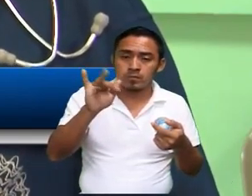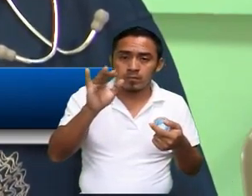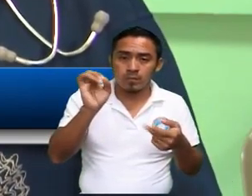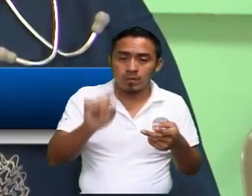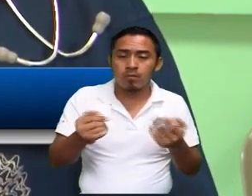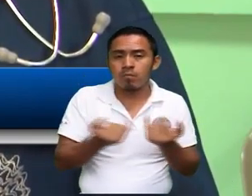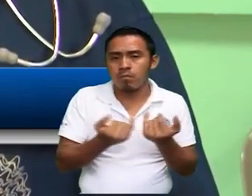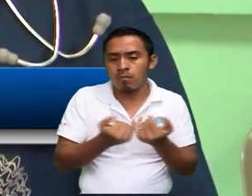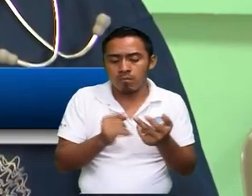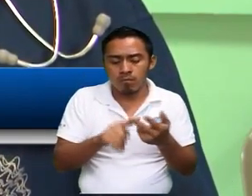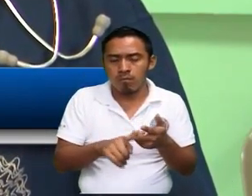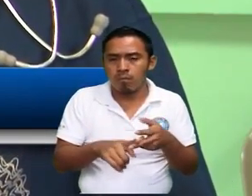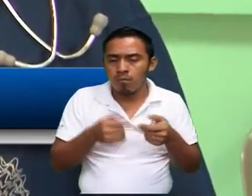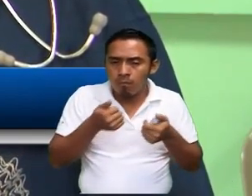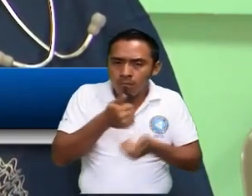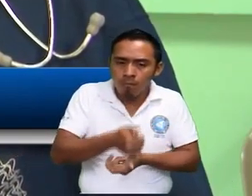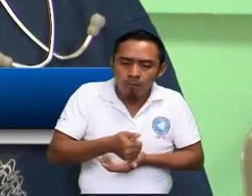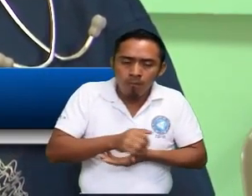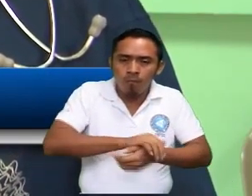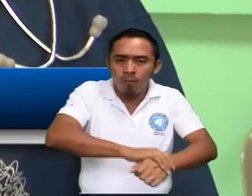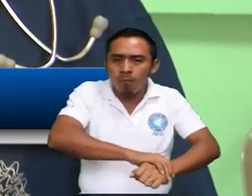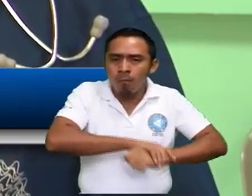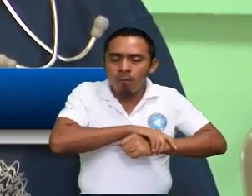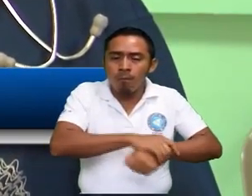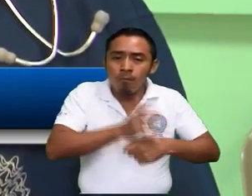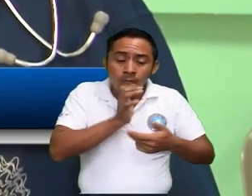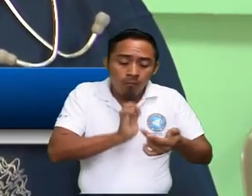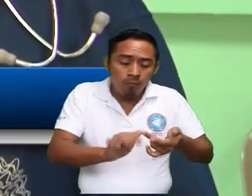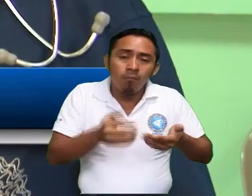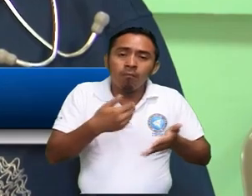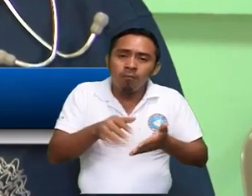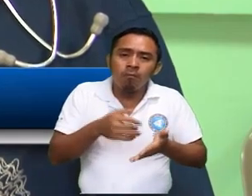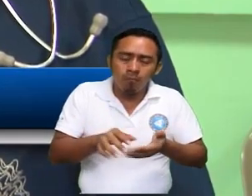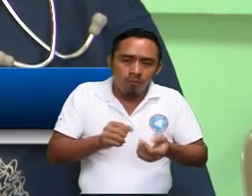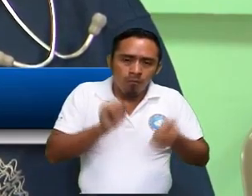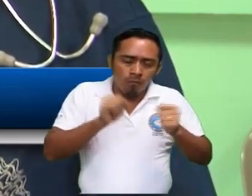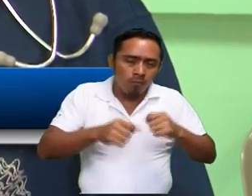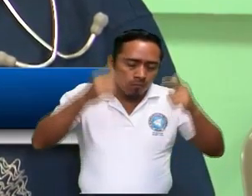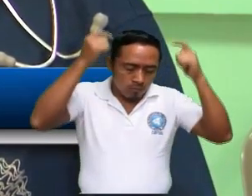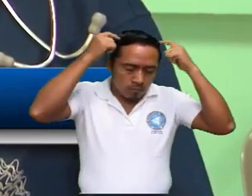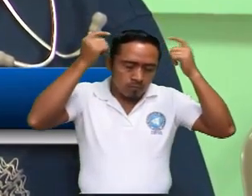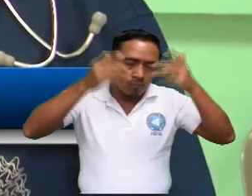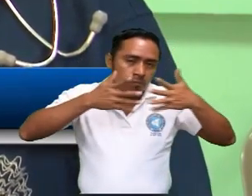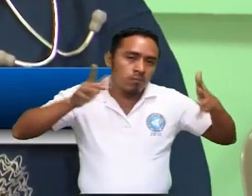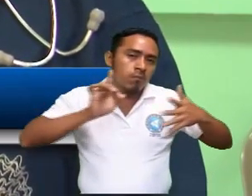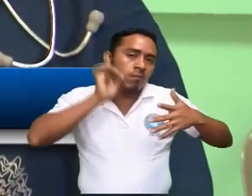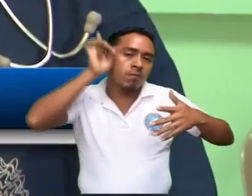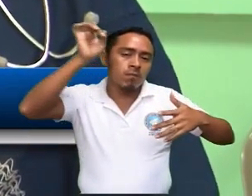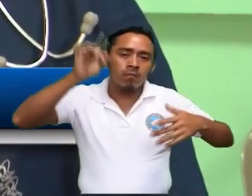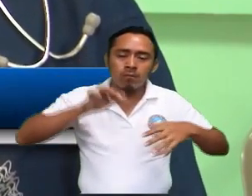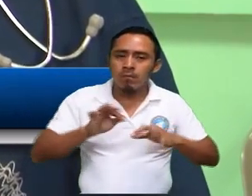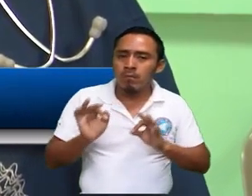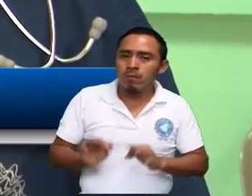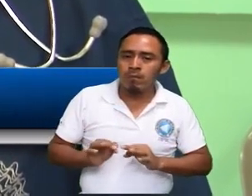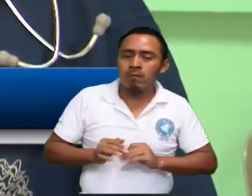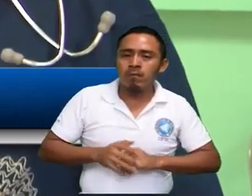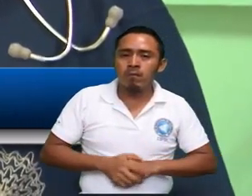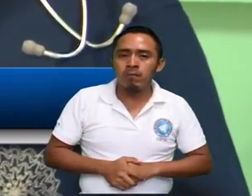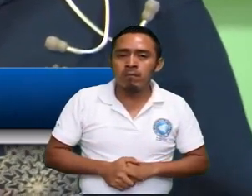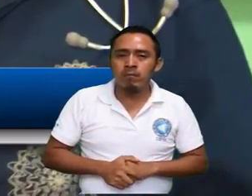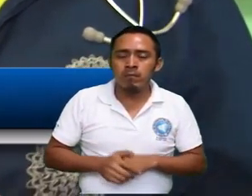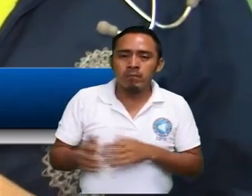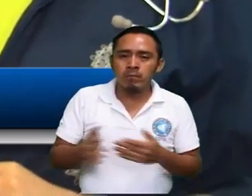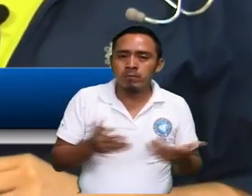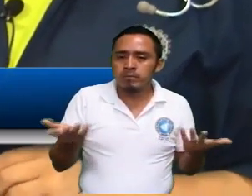estímulo, con la estimulación temprana a que el niño vaya, su desarrollo neurológico lo vaya adecuando. ¿Cuál ha